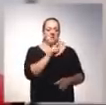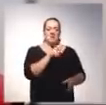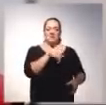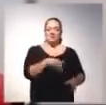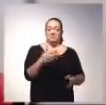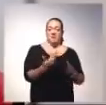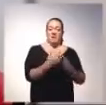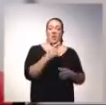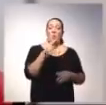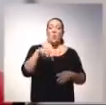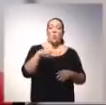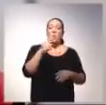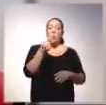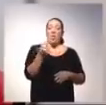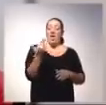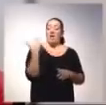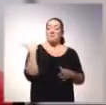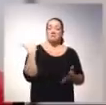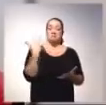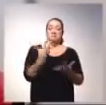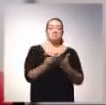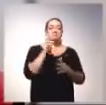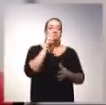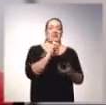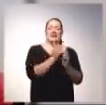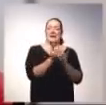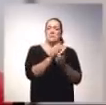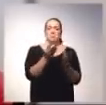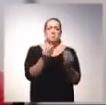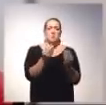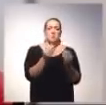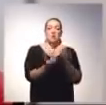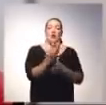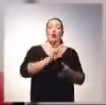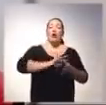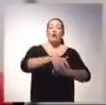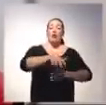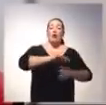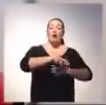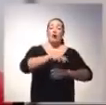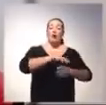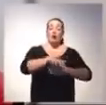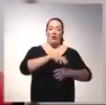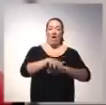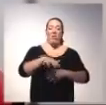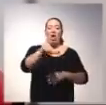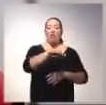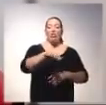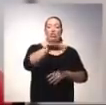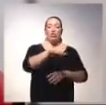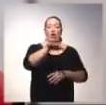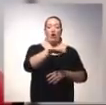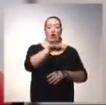en las últimas 24 horas mucha variabilidad y la emisión de coladas que alimentaban las zonas del